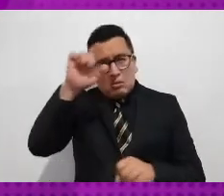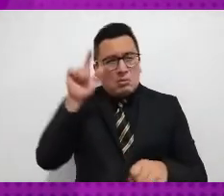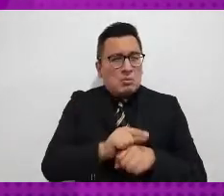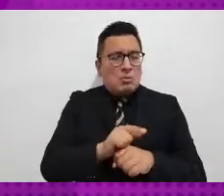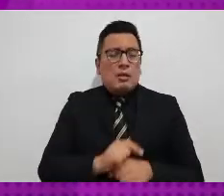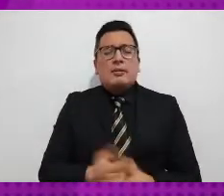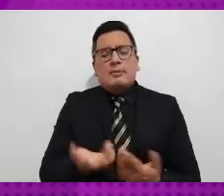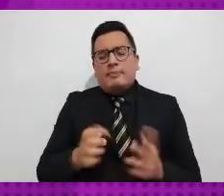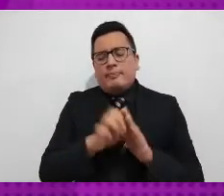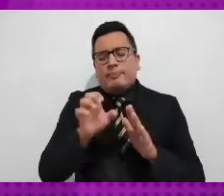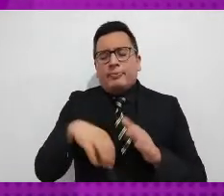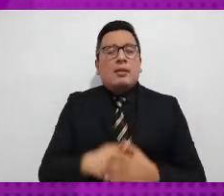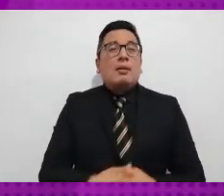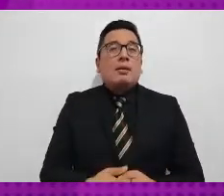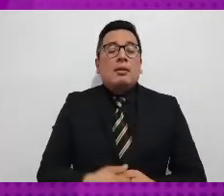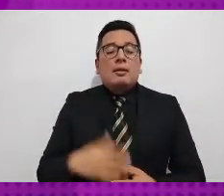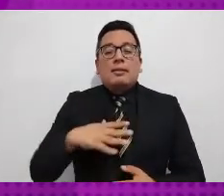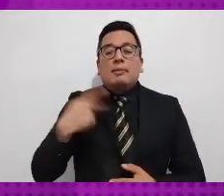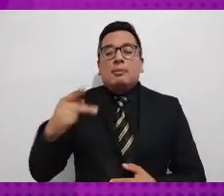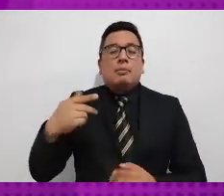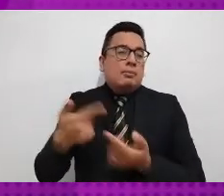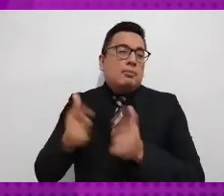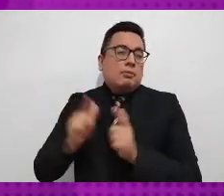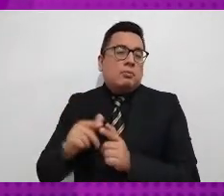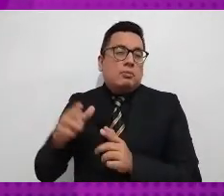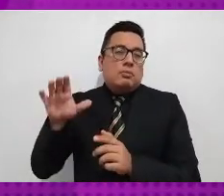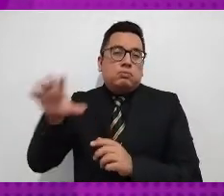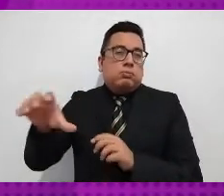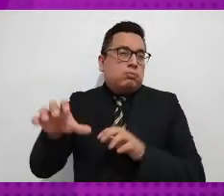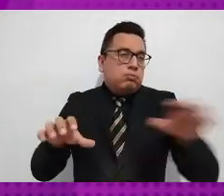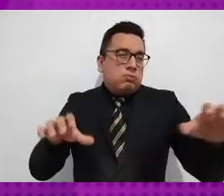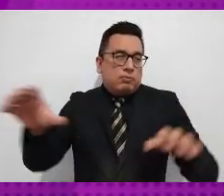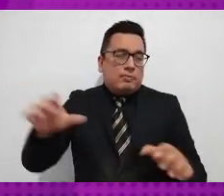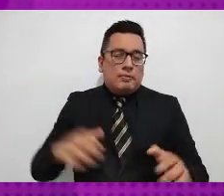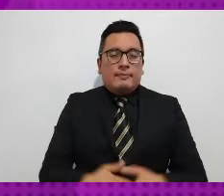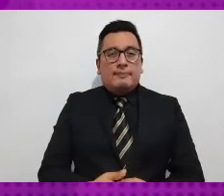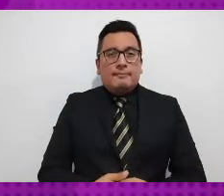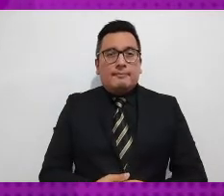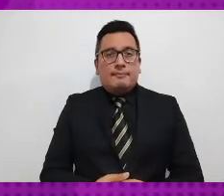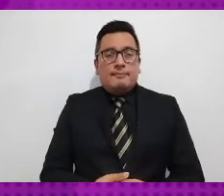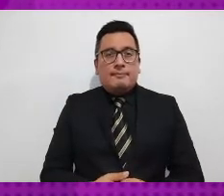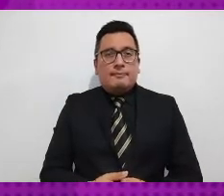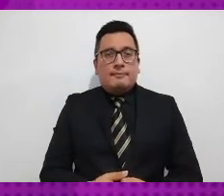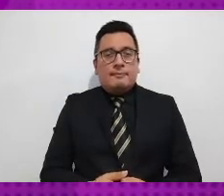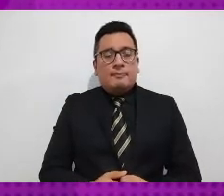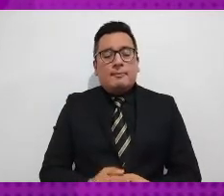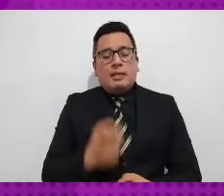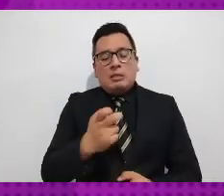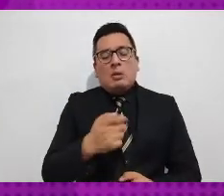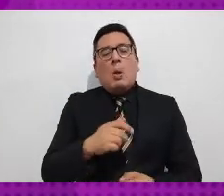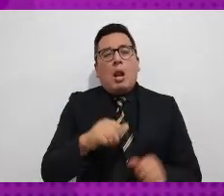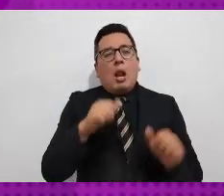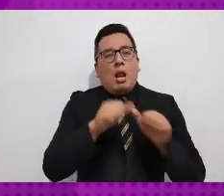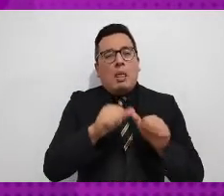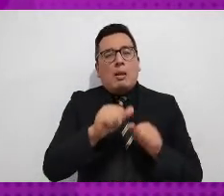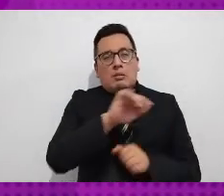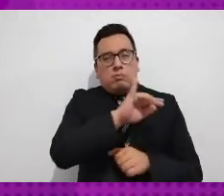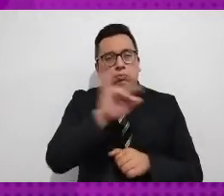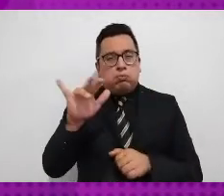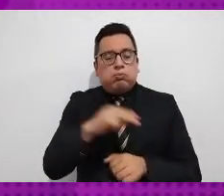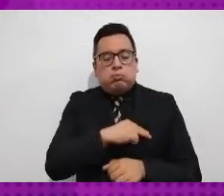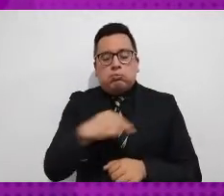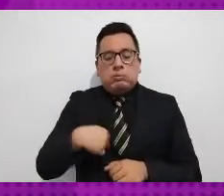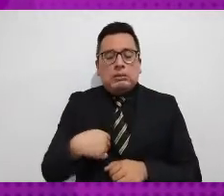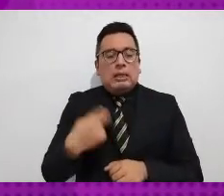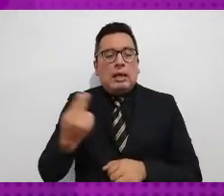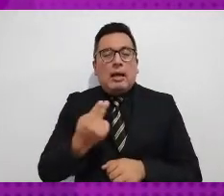son, digamos, de diversos países y están muy determinados en los países. Esos son, digamos, este conjunto de letras por las cuales siempre decimos, bueno,